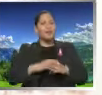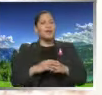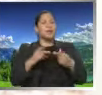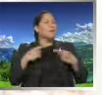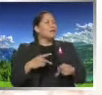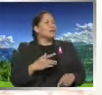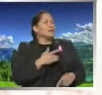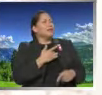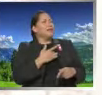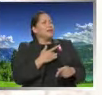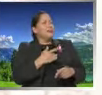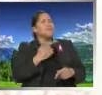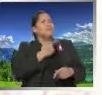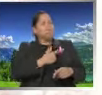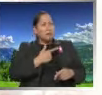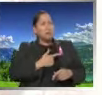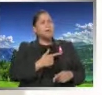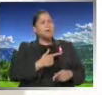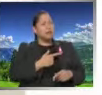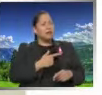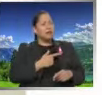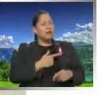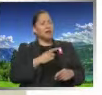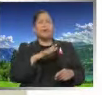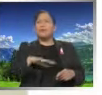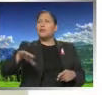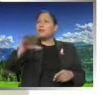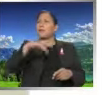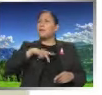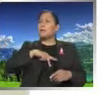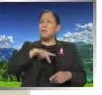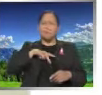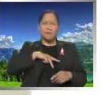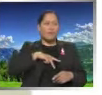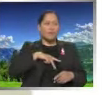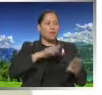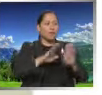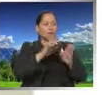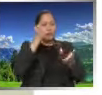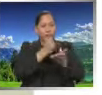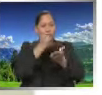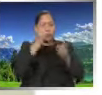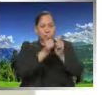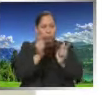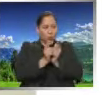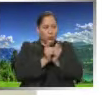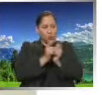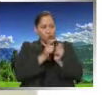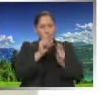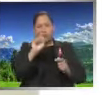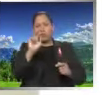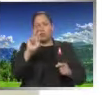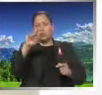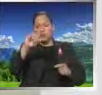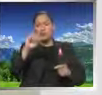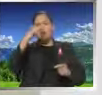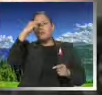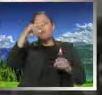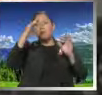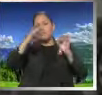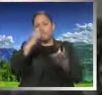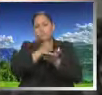sintiera como más perteneciente a su ambiente, no necesariamente a los museos. Justamente ahorita estamos integrando el hecho de